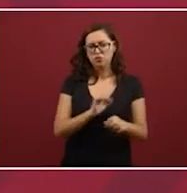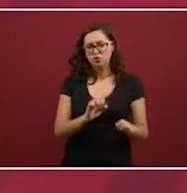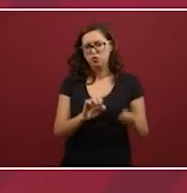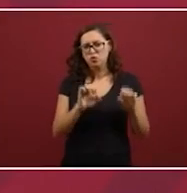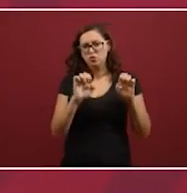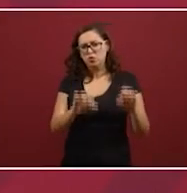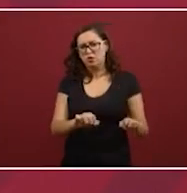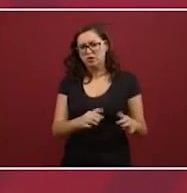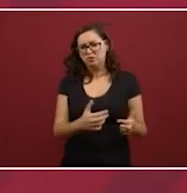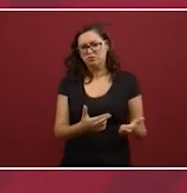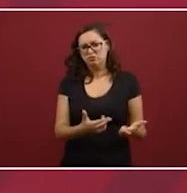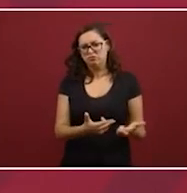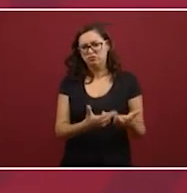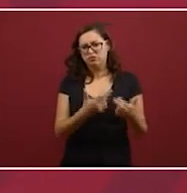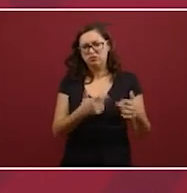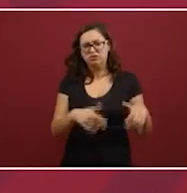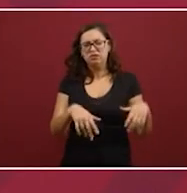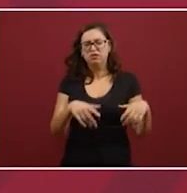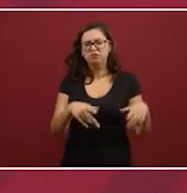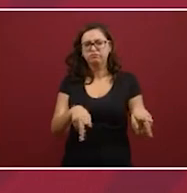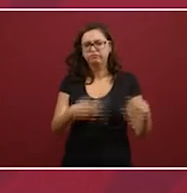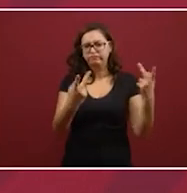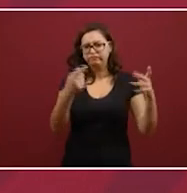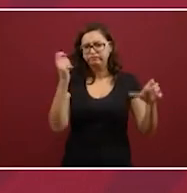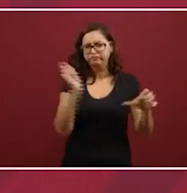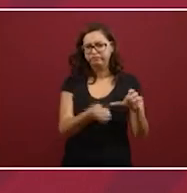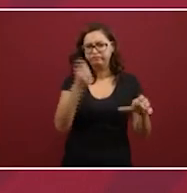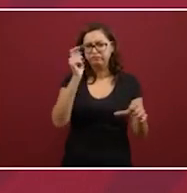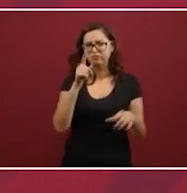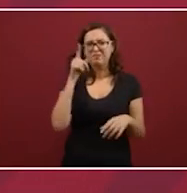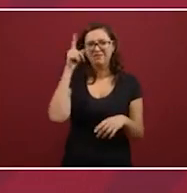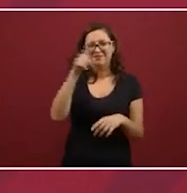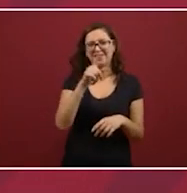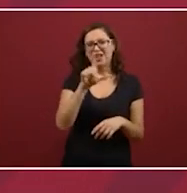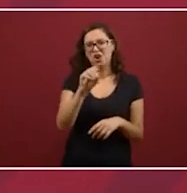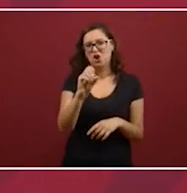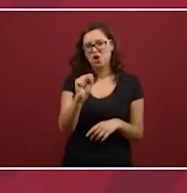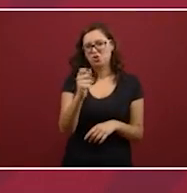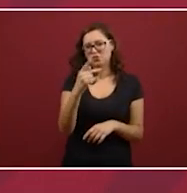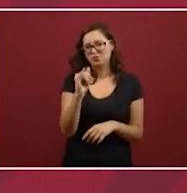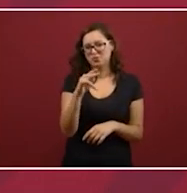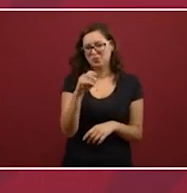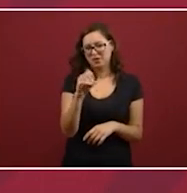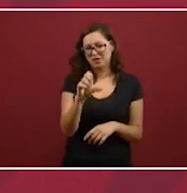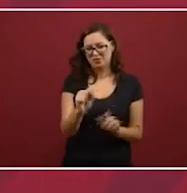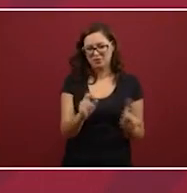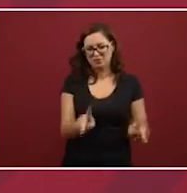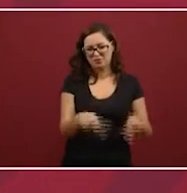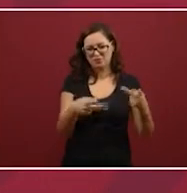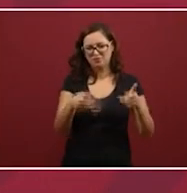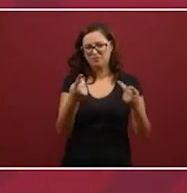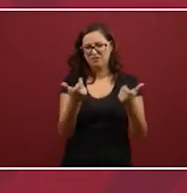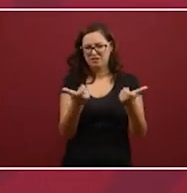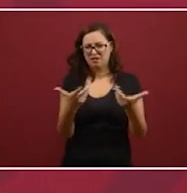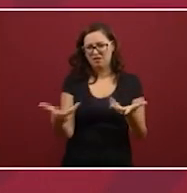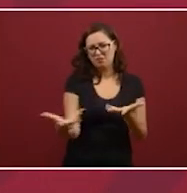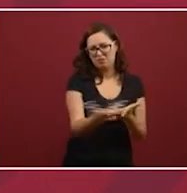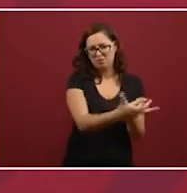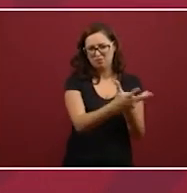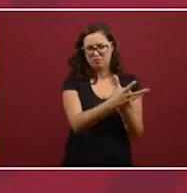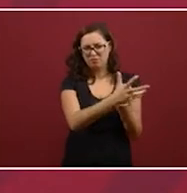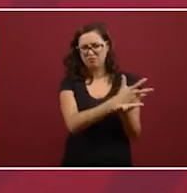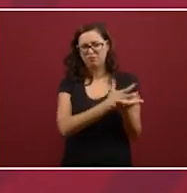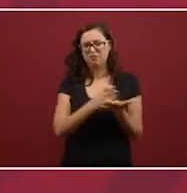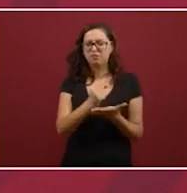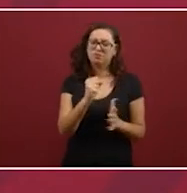municipios guacareños santos reyes yucuná y santa maría zaniza los dos más pobres del país el presidente